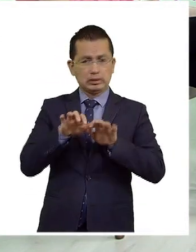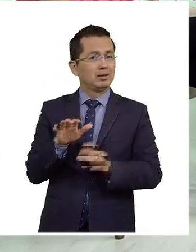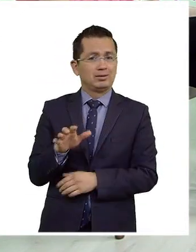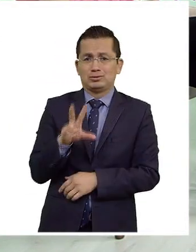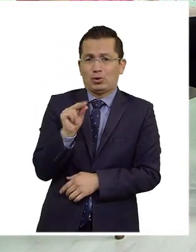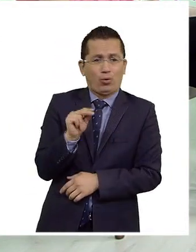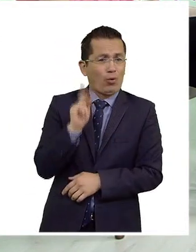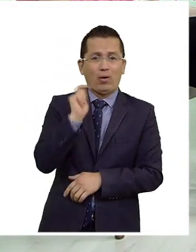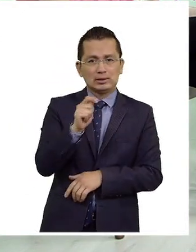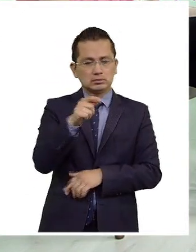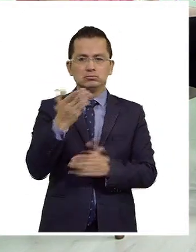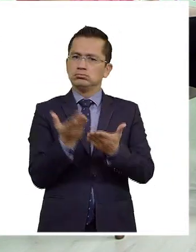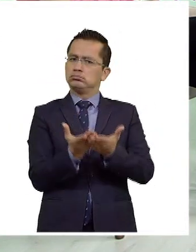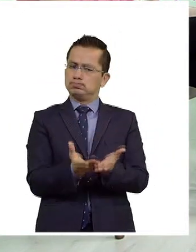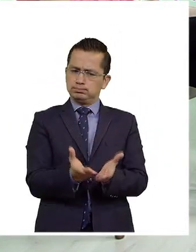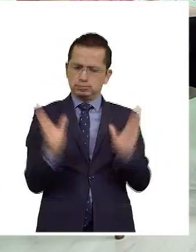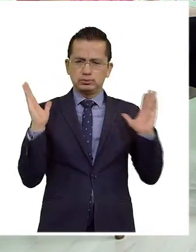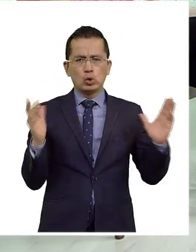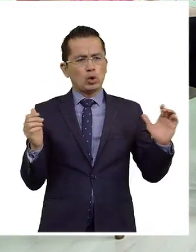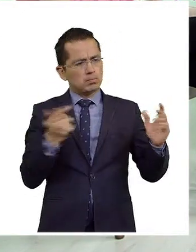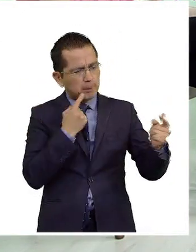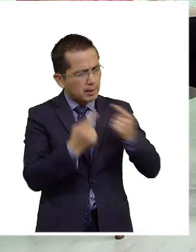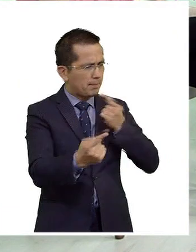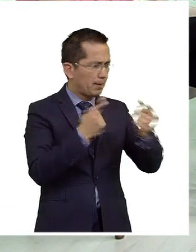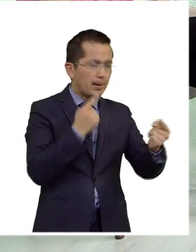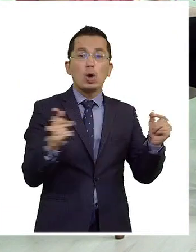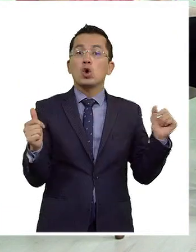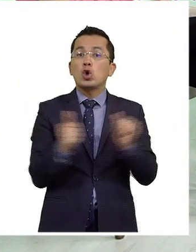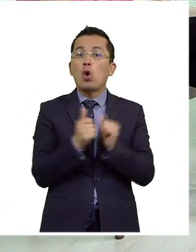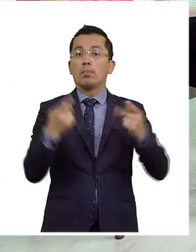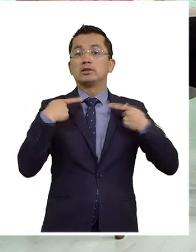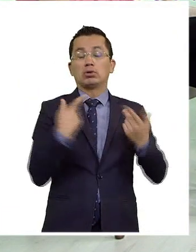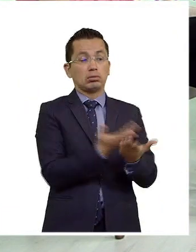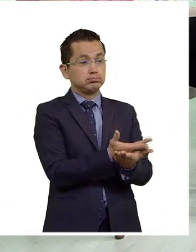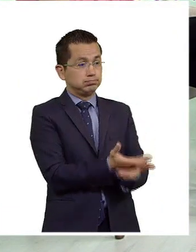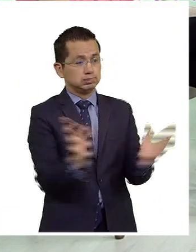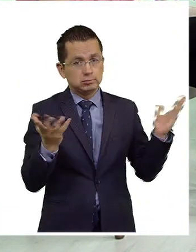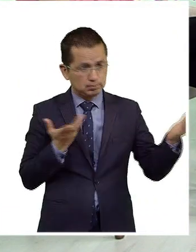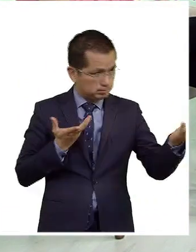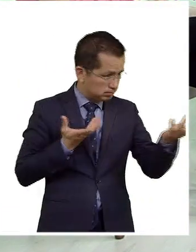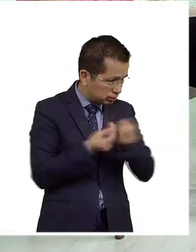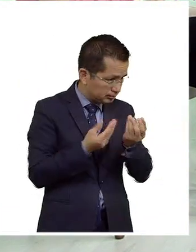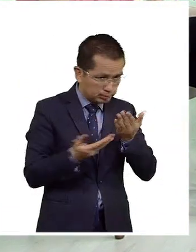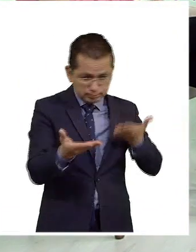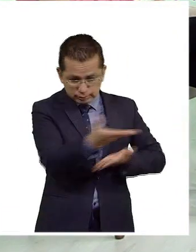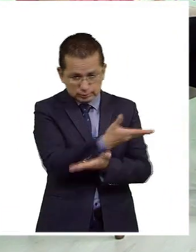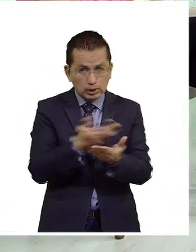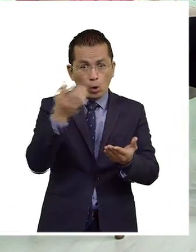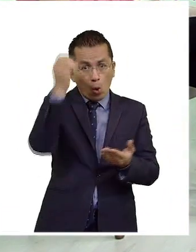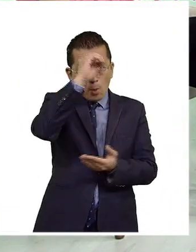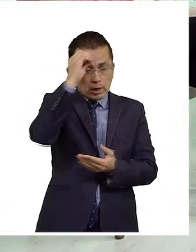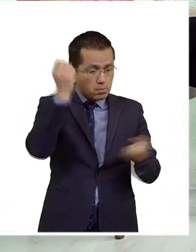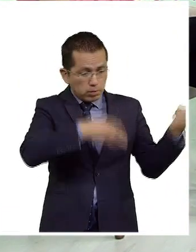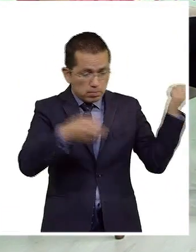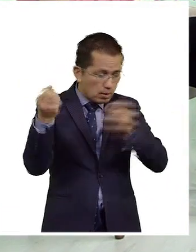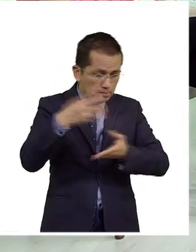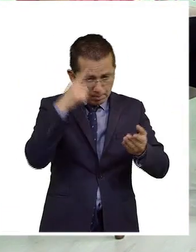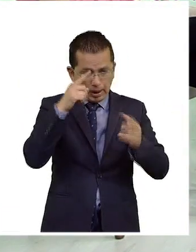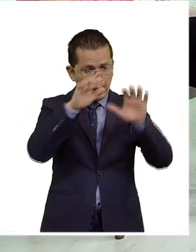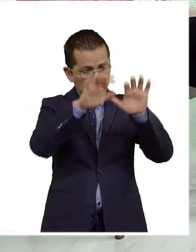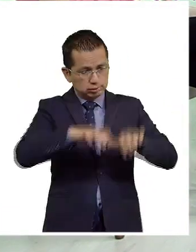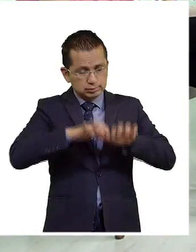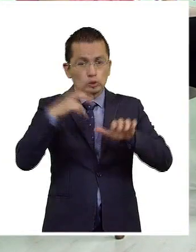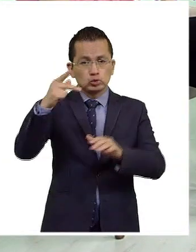ejercicio de parlamento abierto y que además en ese ejercicio de parlamento abierto se está representando las vivencias de las familias. Tú hablabas sobre un juicio